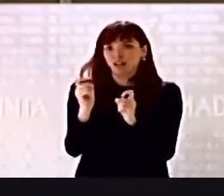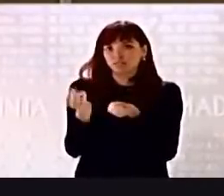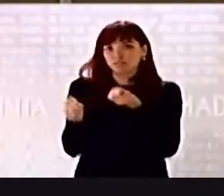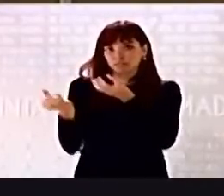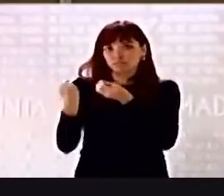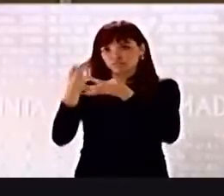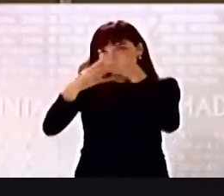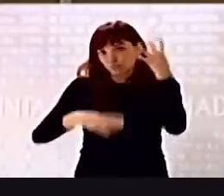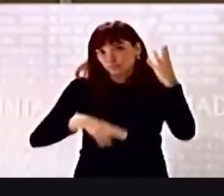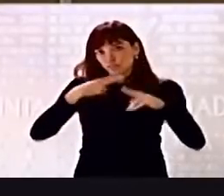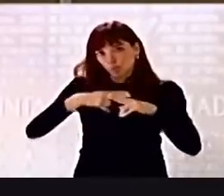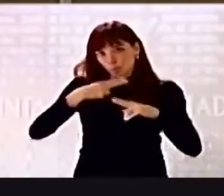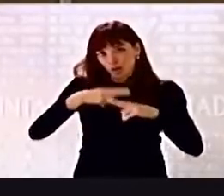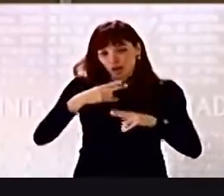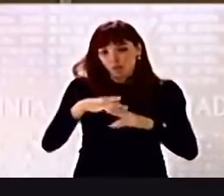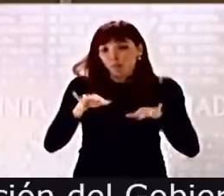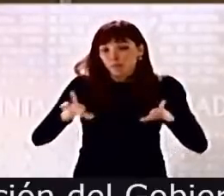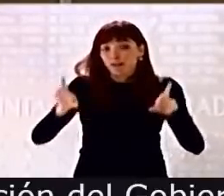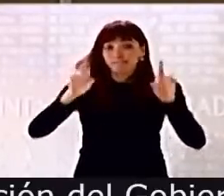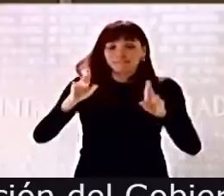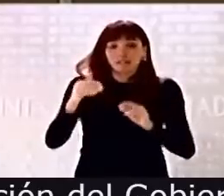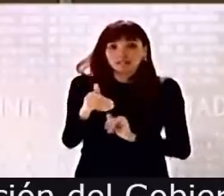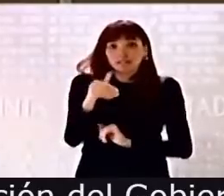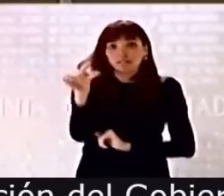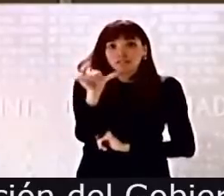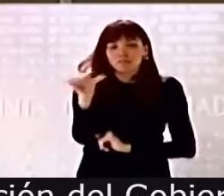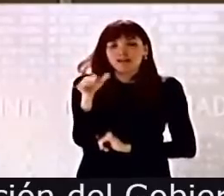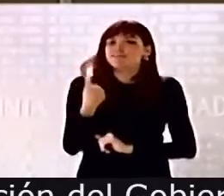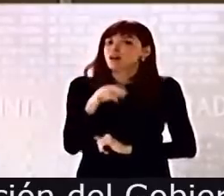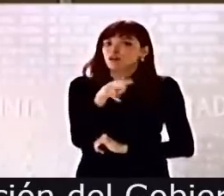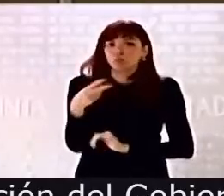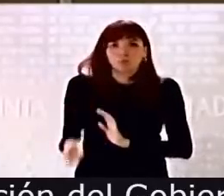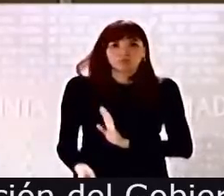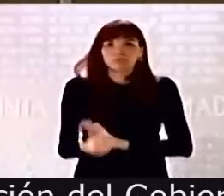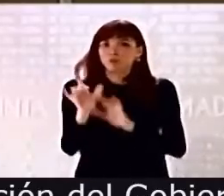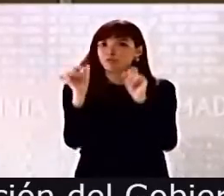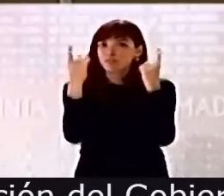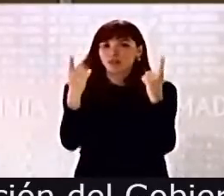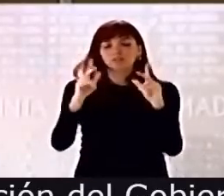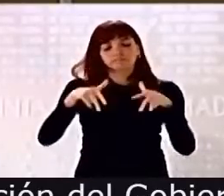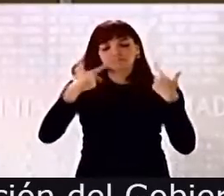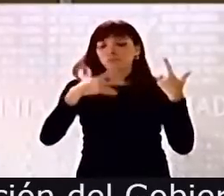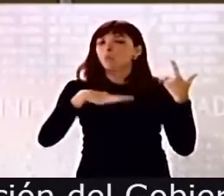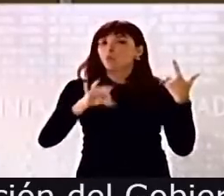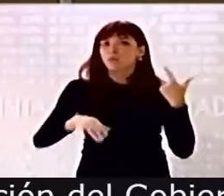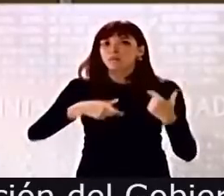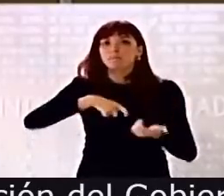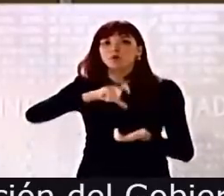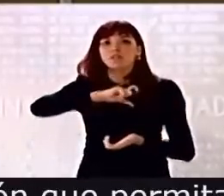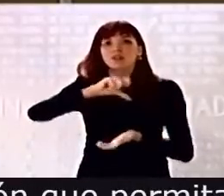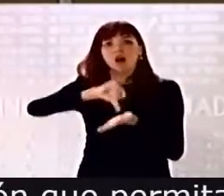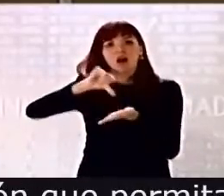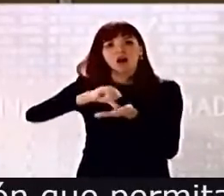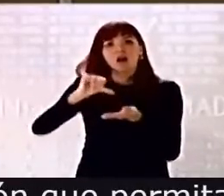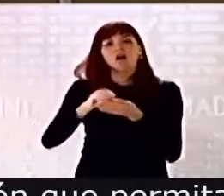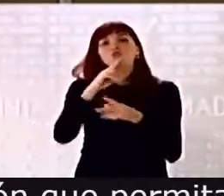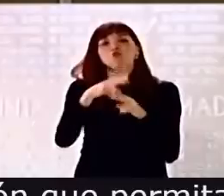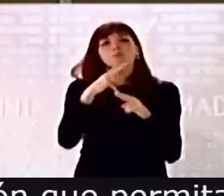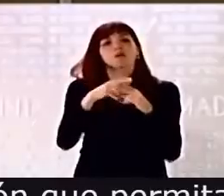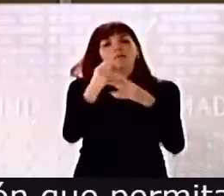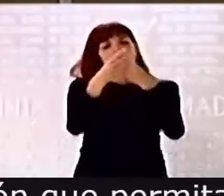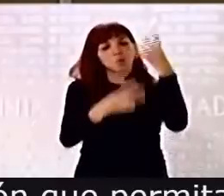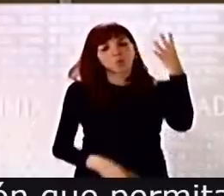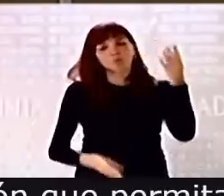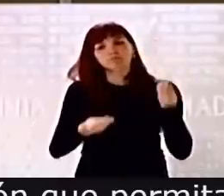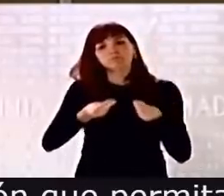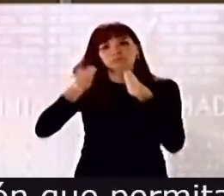pero espero que a lo largo del fin de semana salga la resolución que ya nos permita darle a las policías locales los datos de aquellas personas que tienen